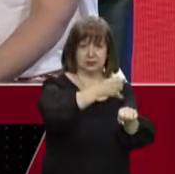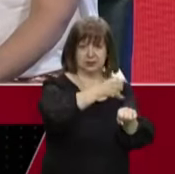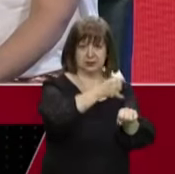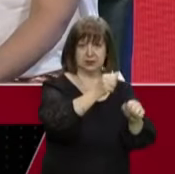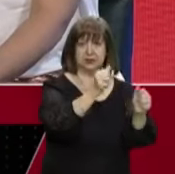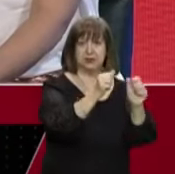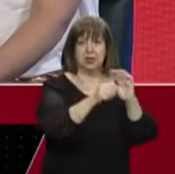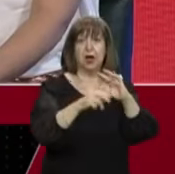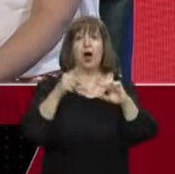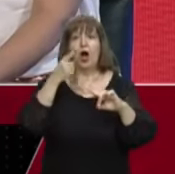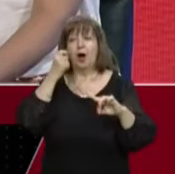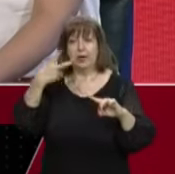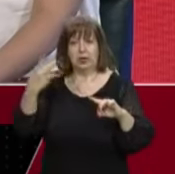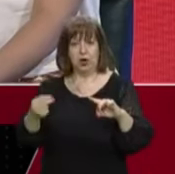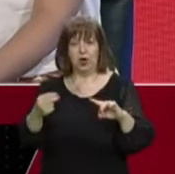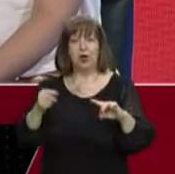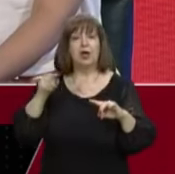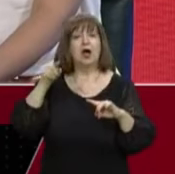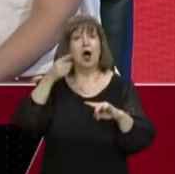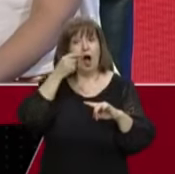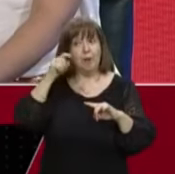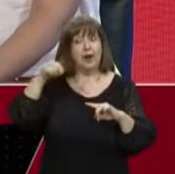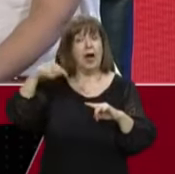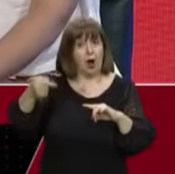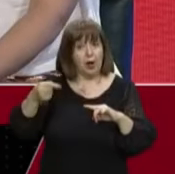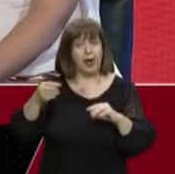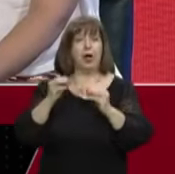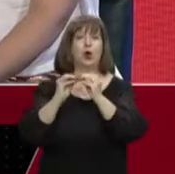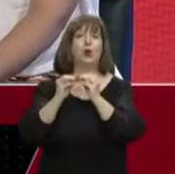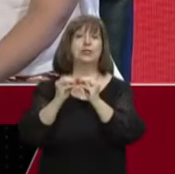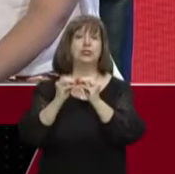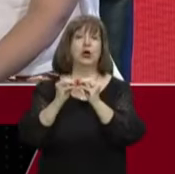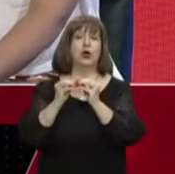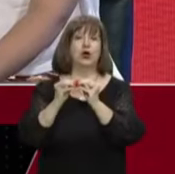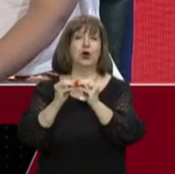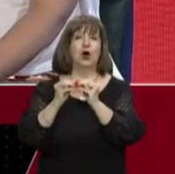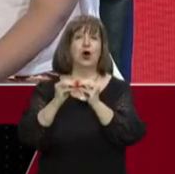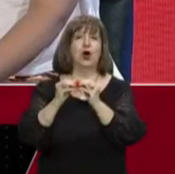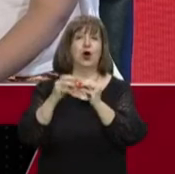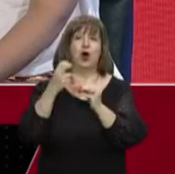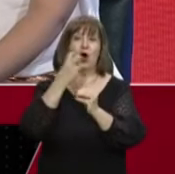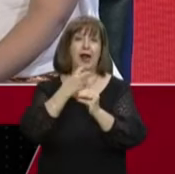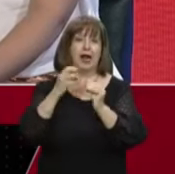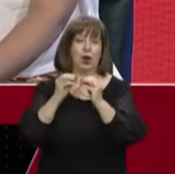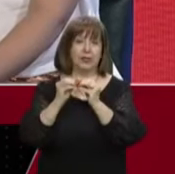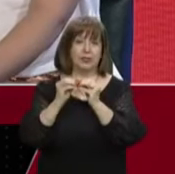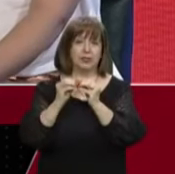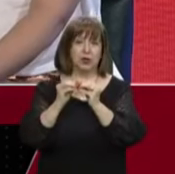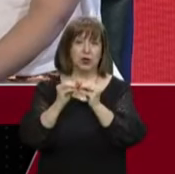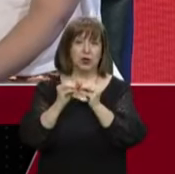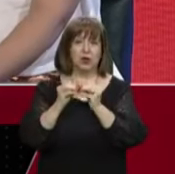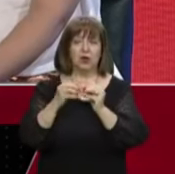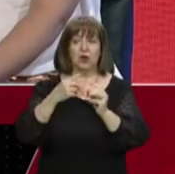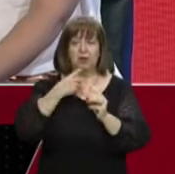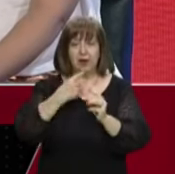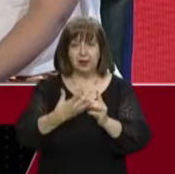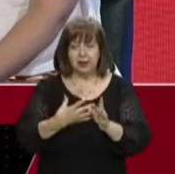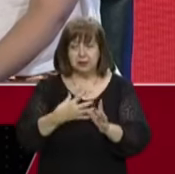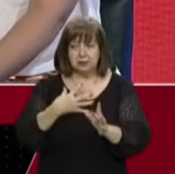Esto Bien. es lo último que se ha conocido, que se ha podido conocer sobre este caso en particular, un caso aberrante